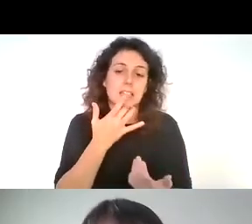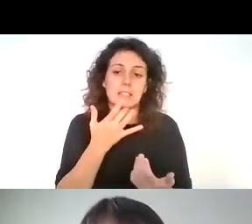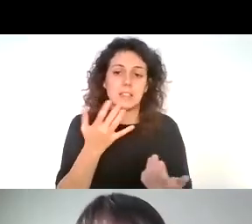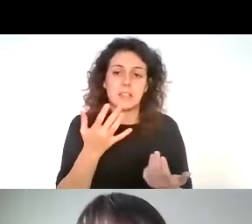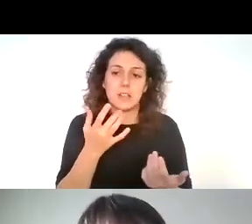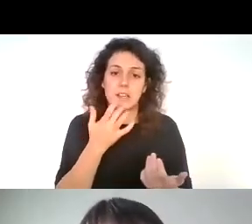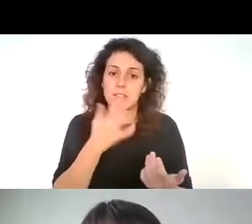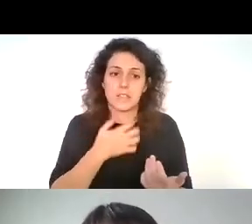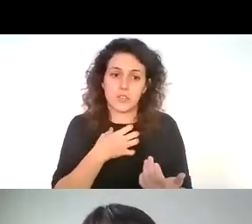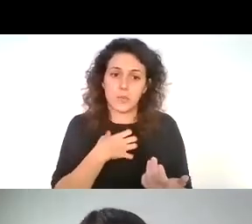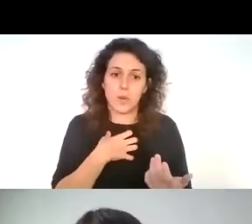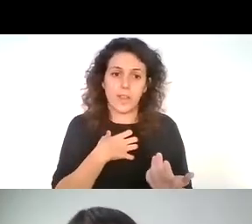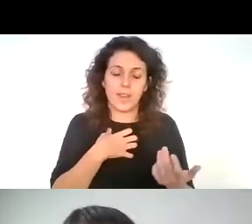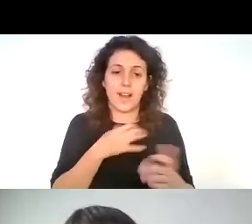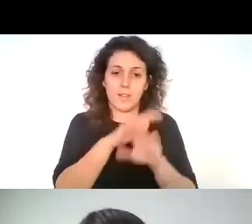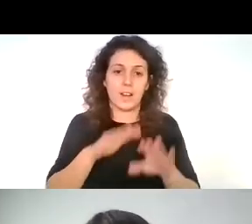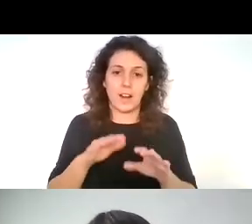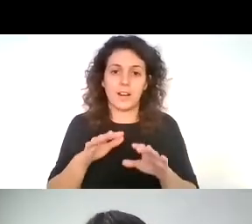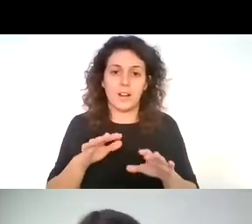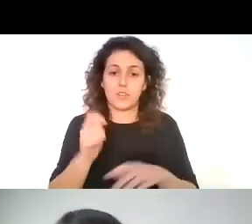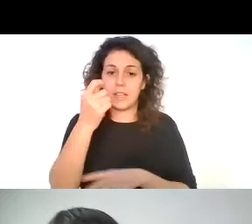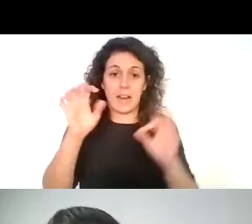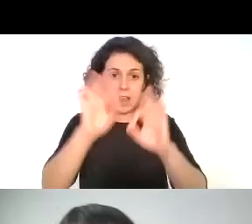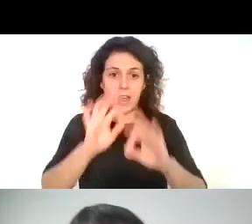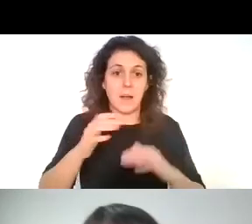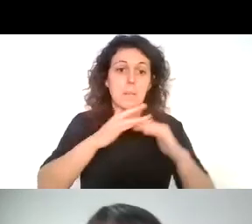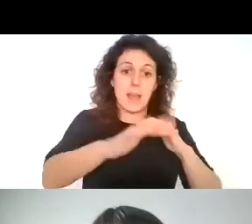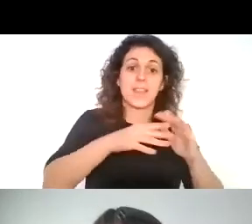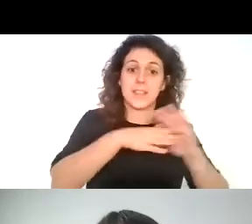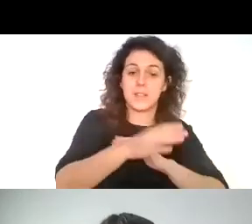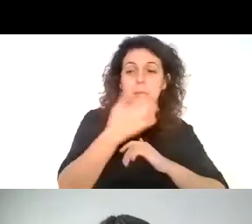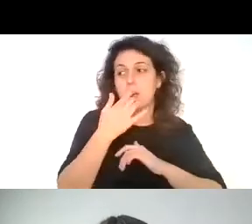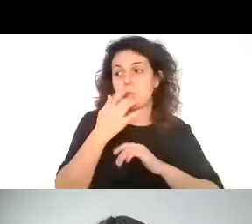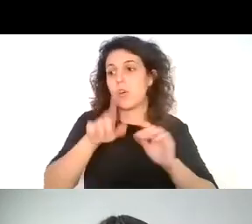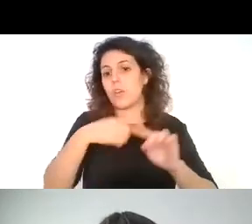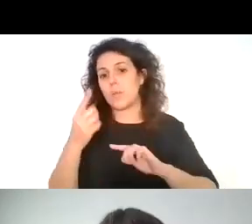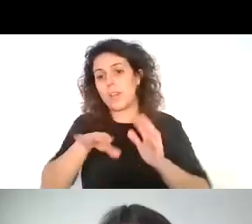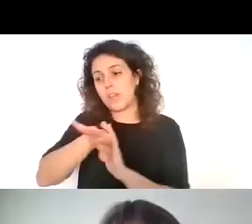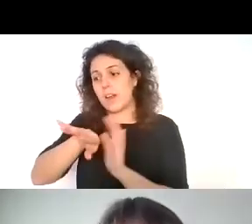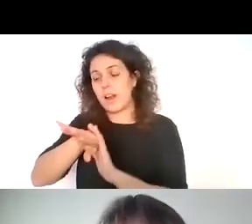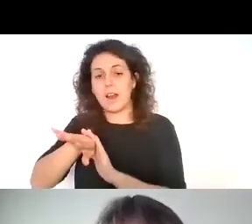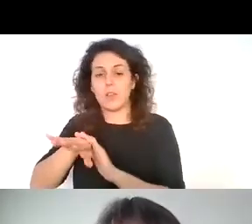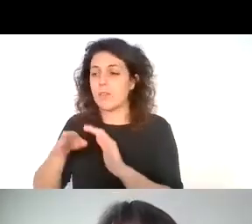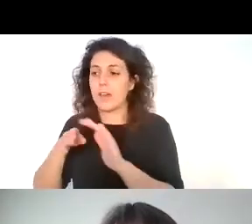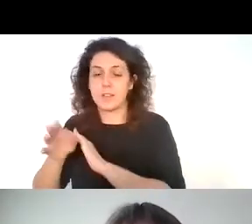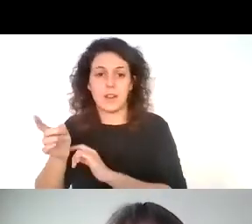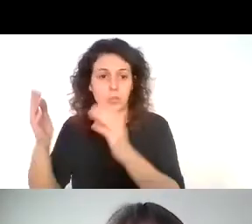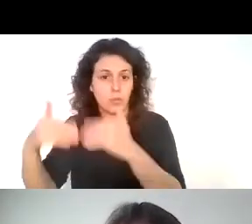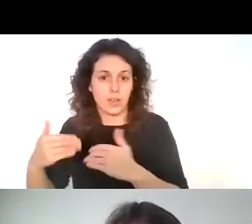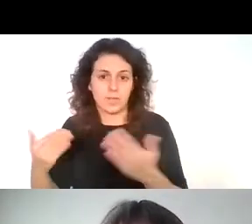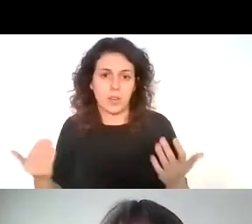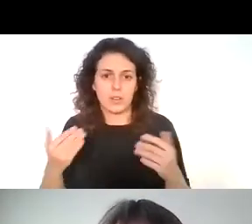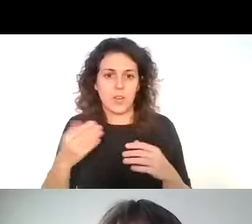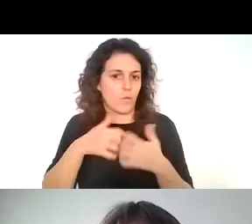no vamos a llegar a ningún sitio. Si la playa es accesible, pero el hotel que tiene al lado no lo es, no puede funcionar. La cadena de valor